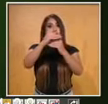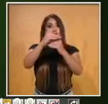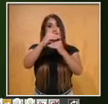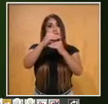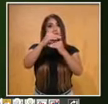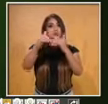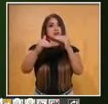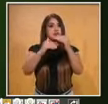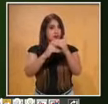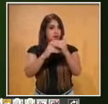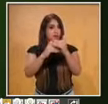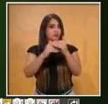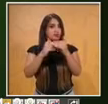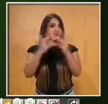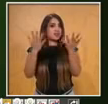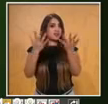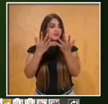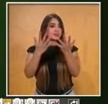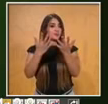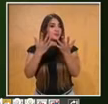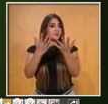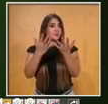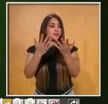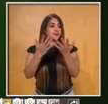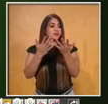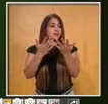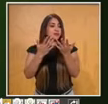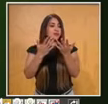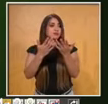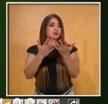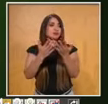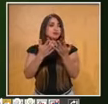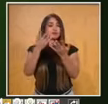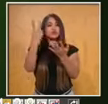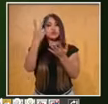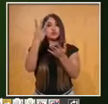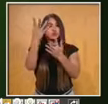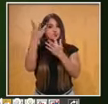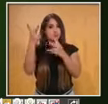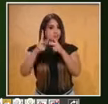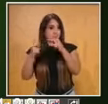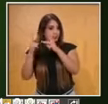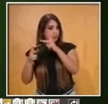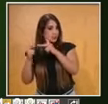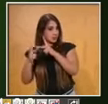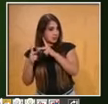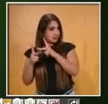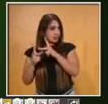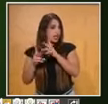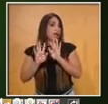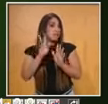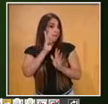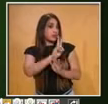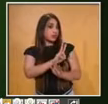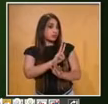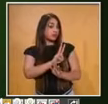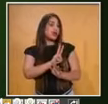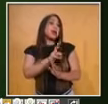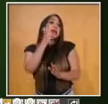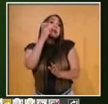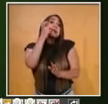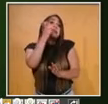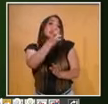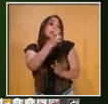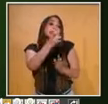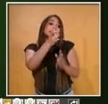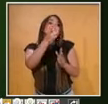2 partes. Y si observamos la imagen, así está dividida. Sin embargo, solamente una de estas 2 partes está